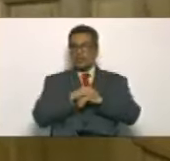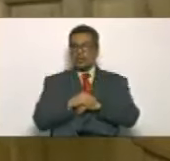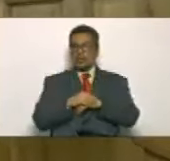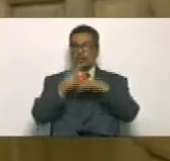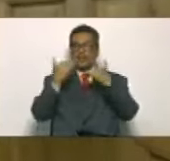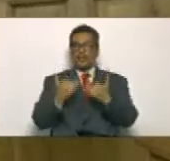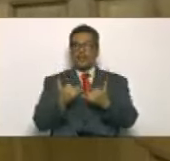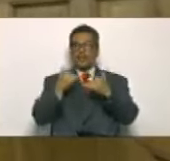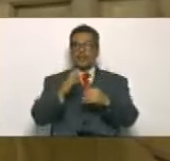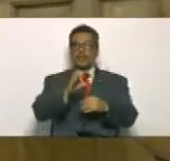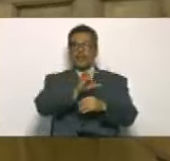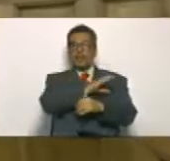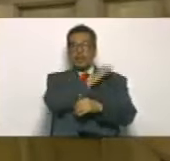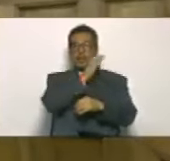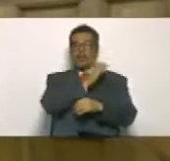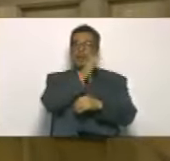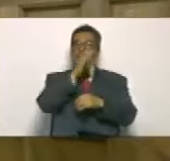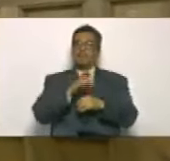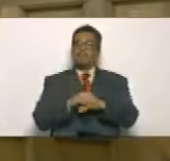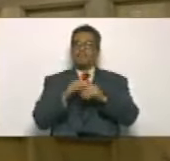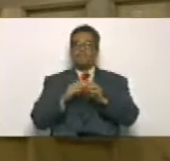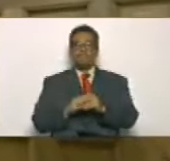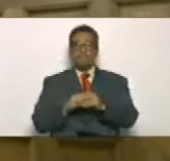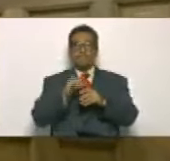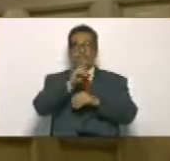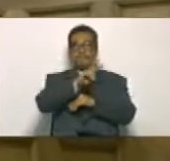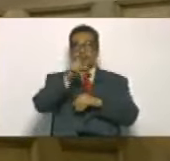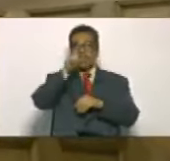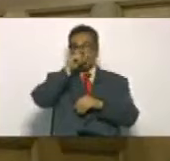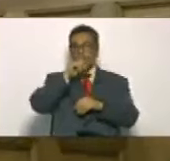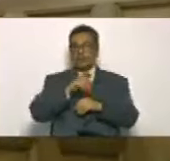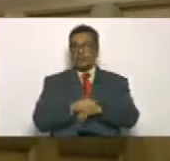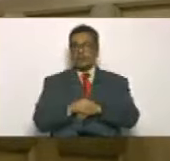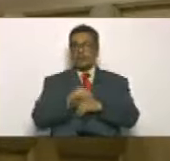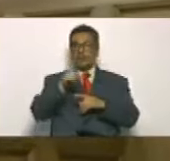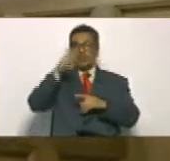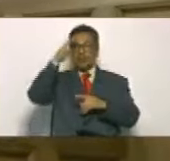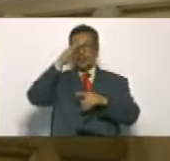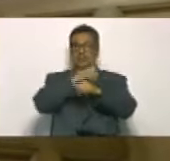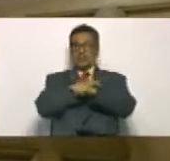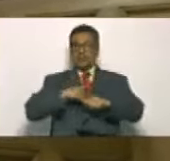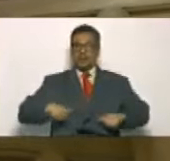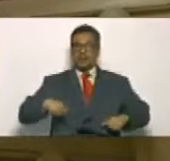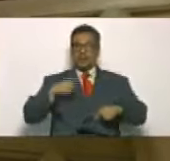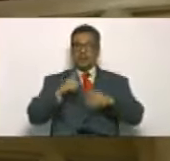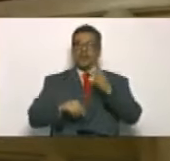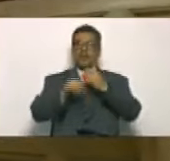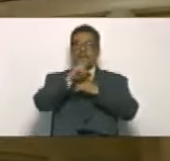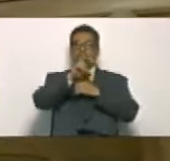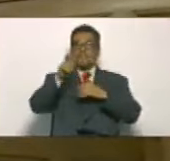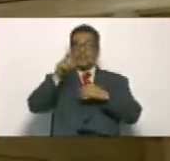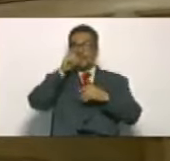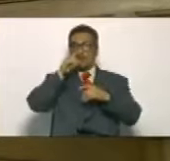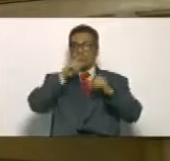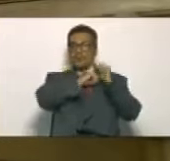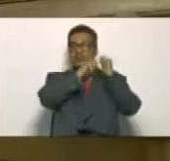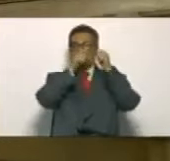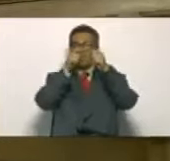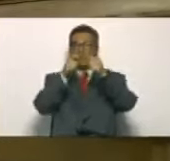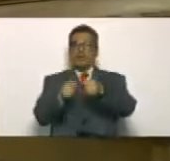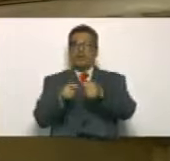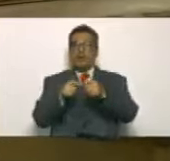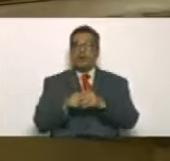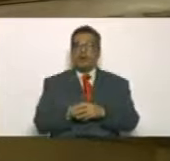ya era capitán. Con 21 años era coronel y a los 22 fue designado